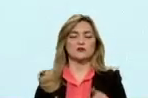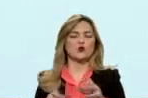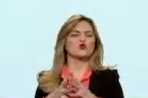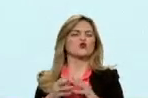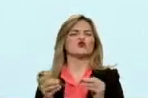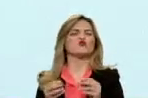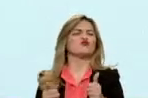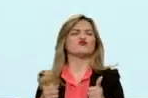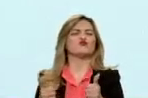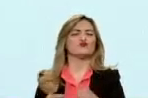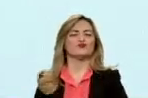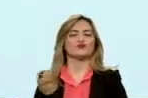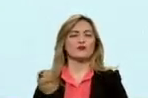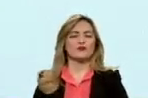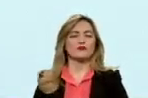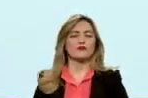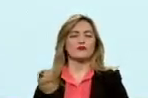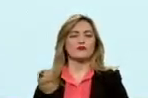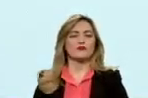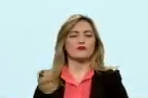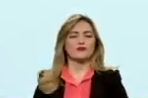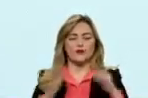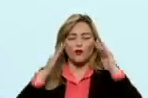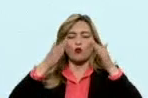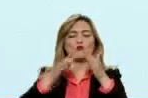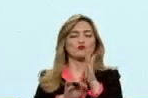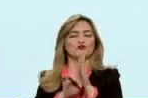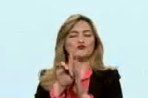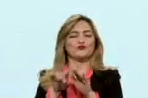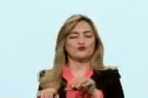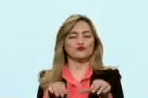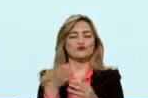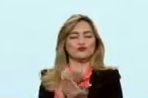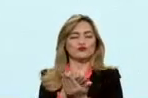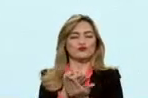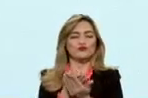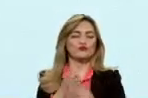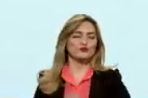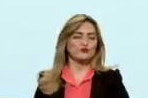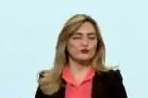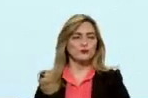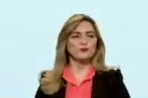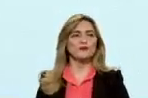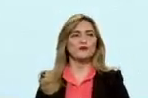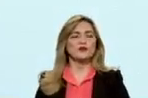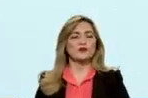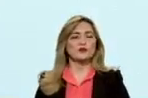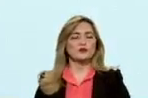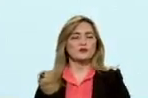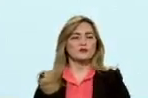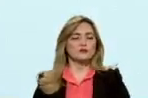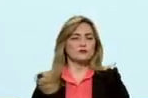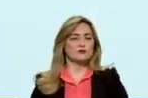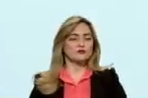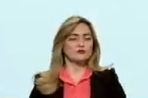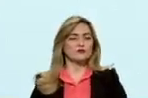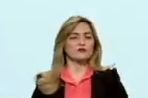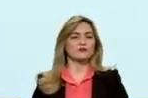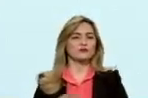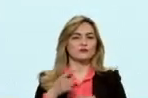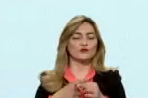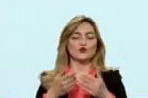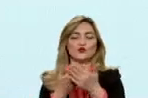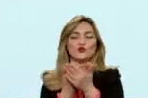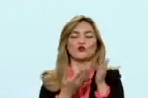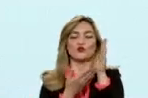alternativa, principalmente enfocada al desarrollo de sus actividades económicas, que hoy, por ejemplo, la ciudad tendría que verse abocada a un